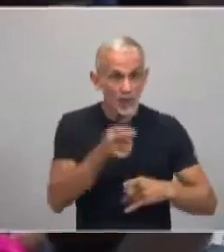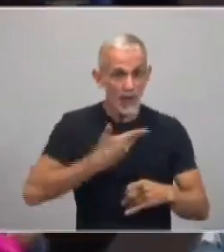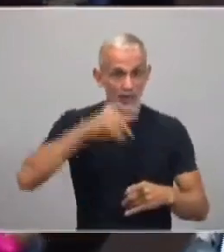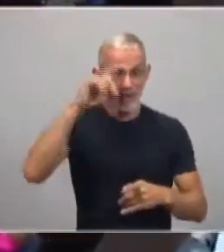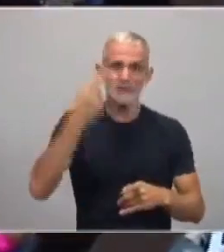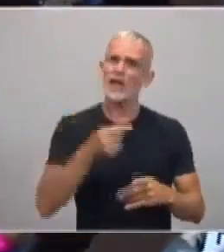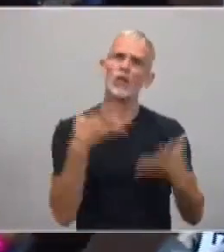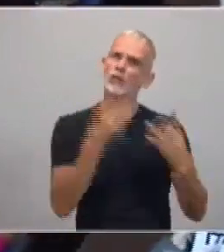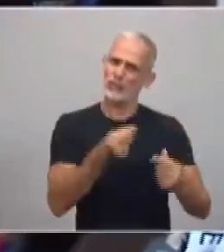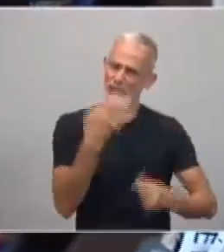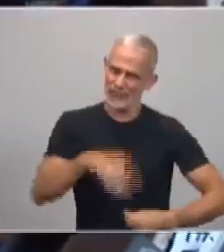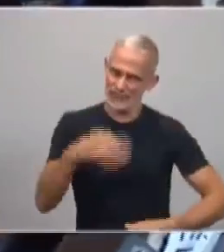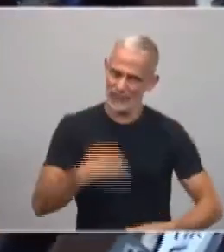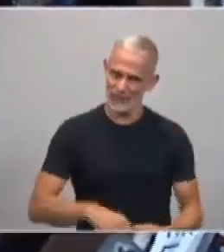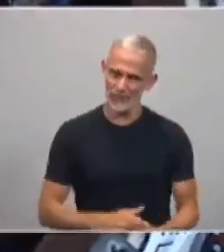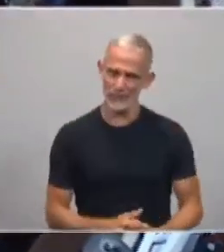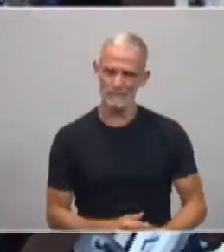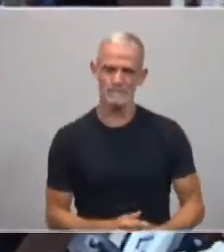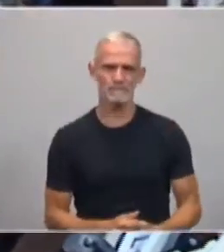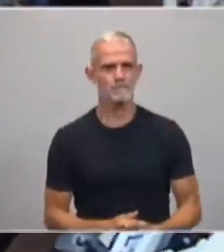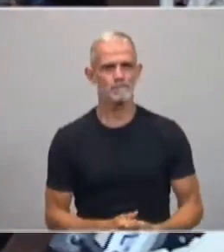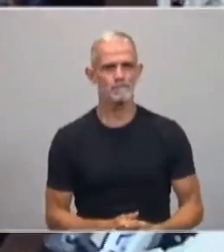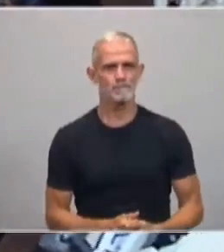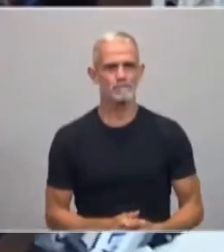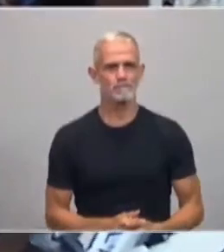se defiende.